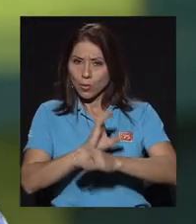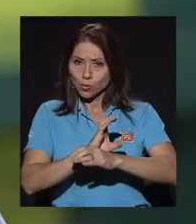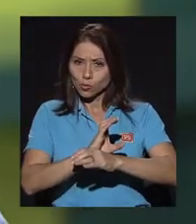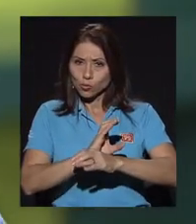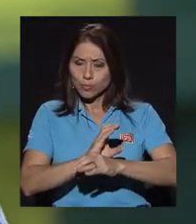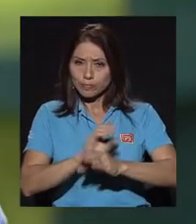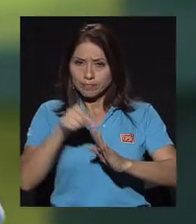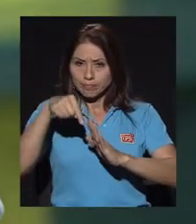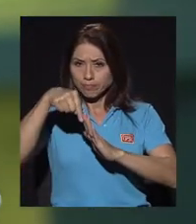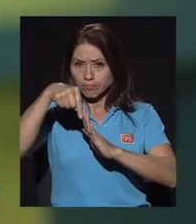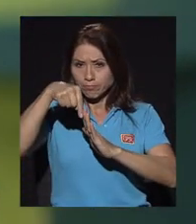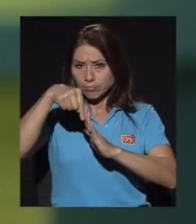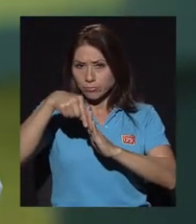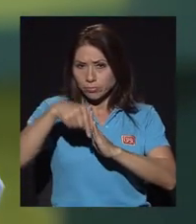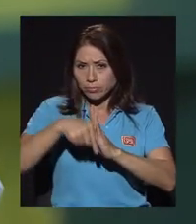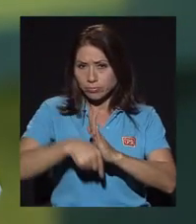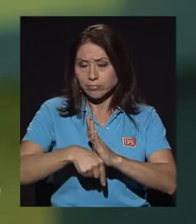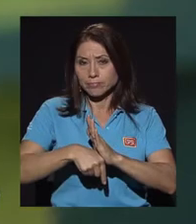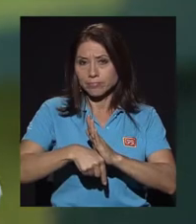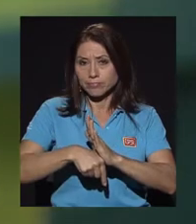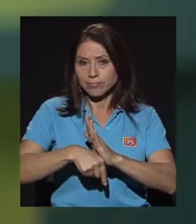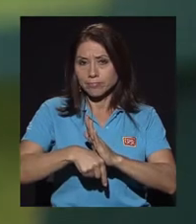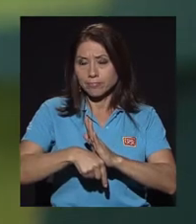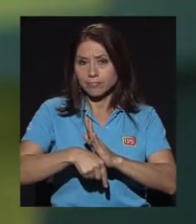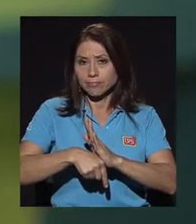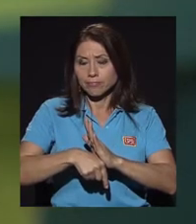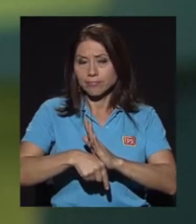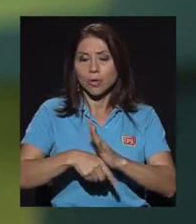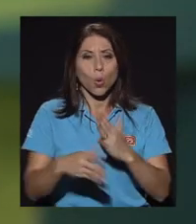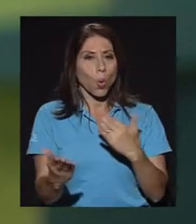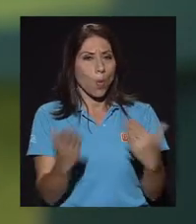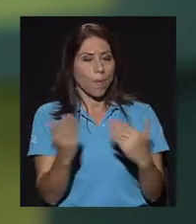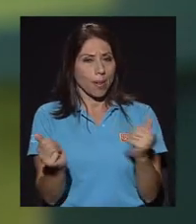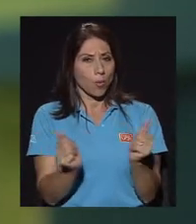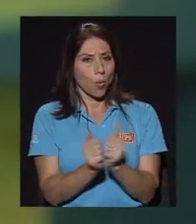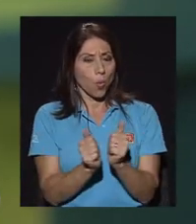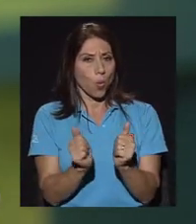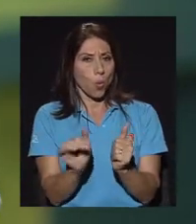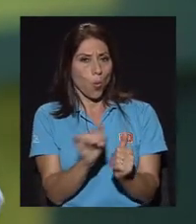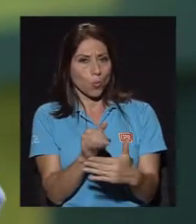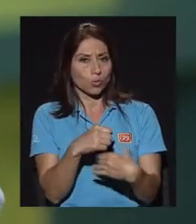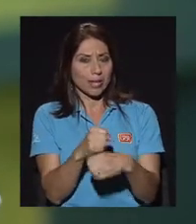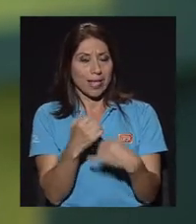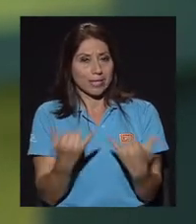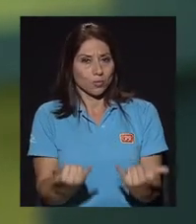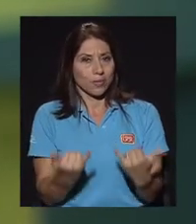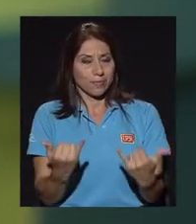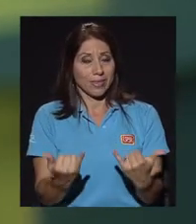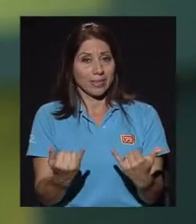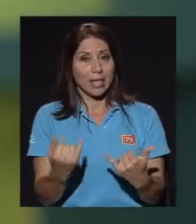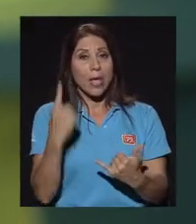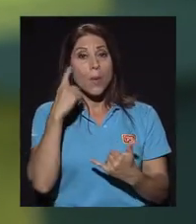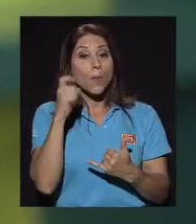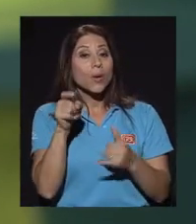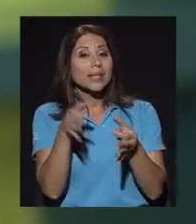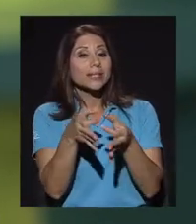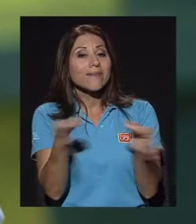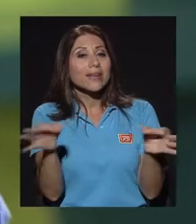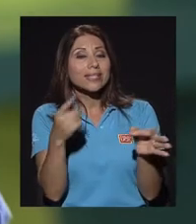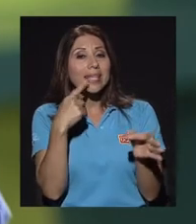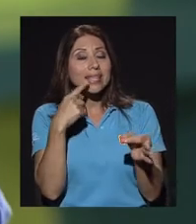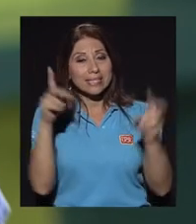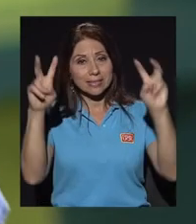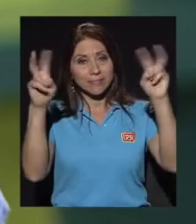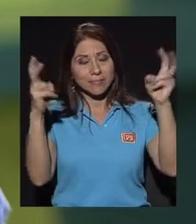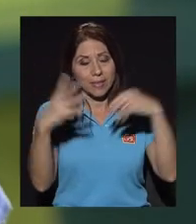cuidadoso, más profundo del que se dispone actualmente, porque esto de que la pobreza tiene rostro de mujer